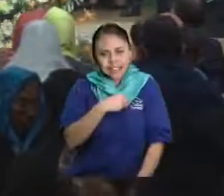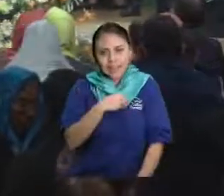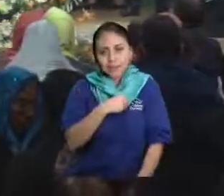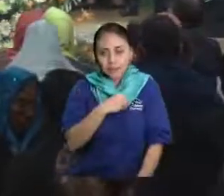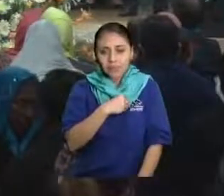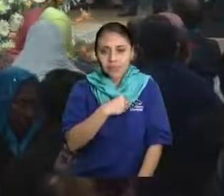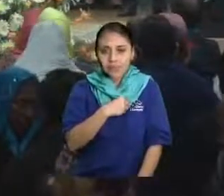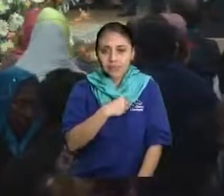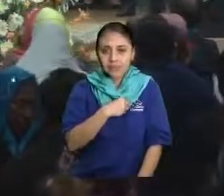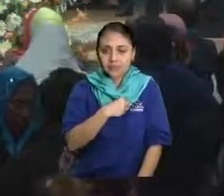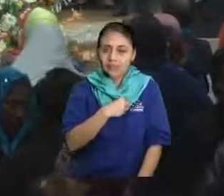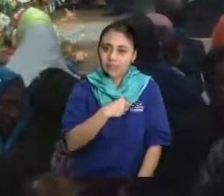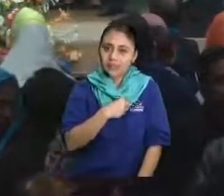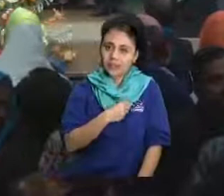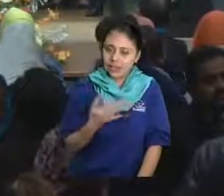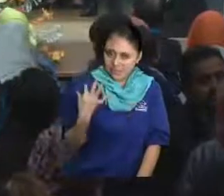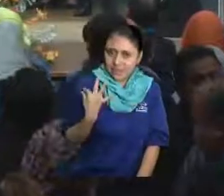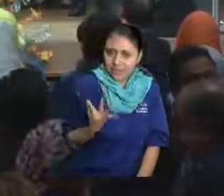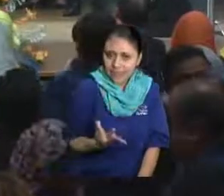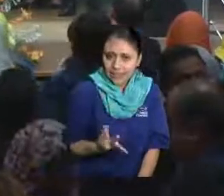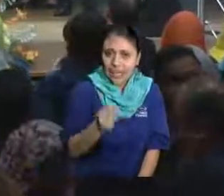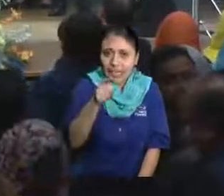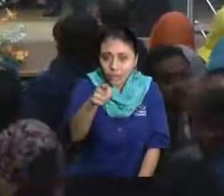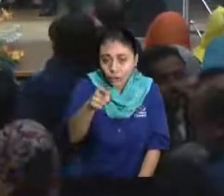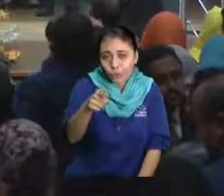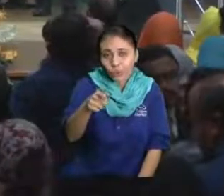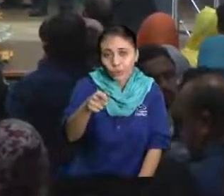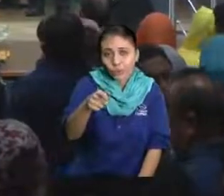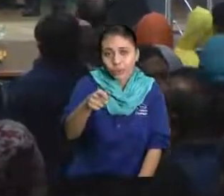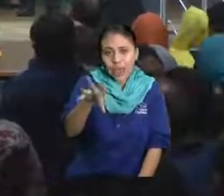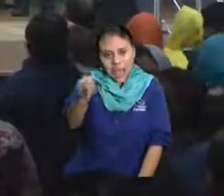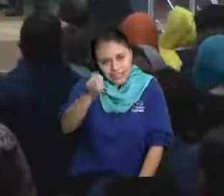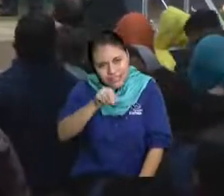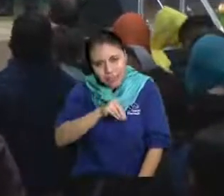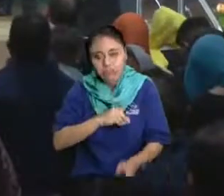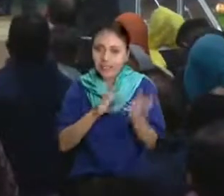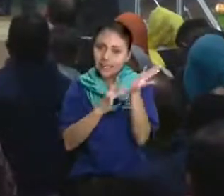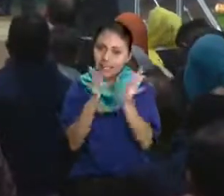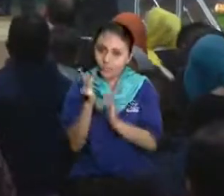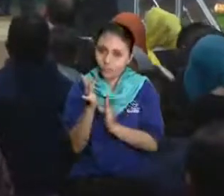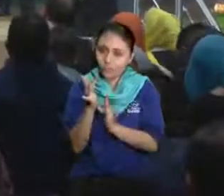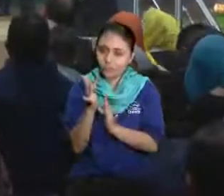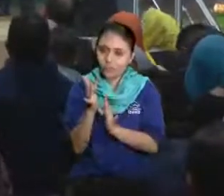invitación. Y la invitación es a aquellas personas que no conocen a Cristo.